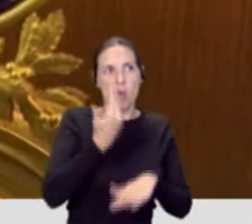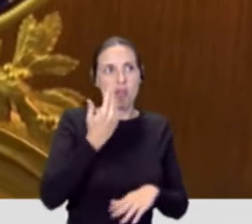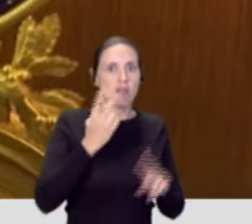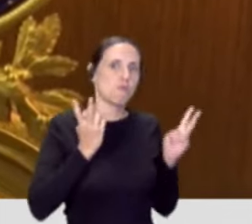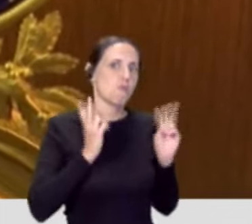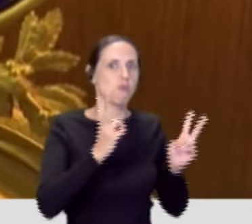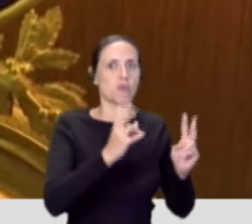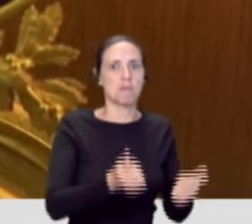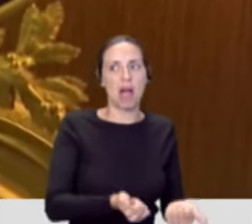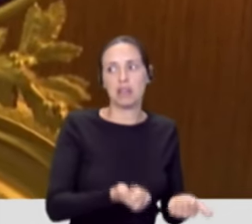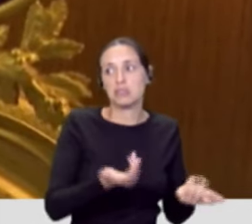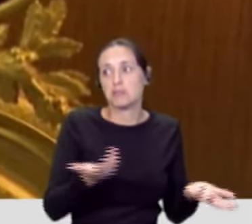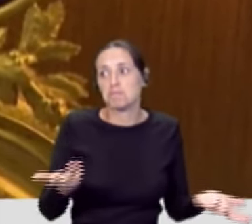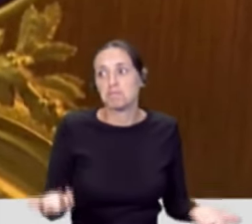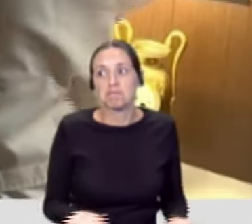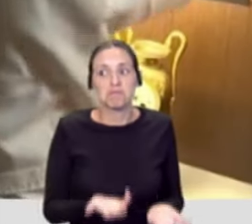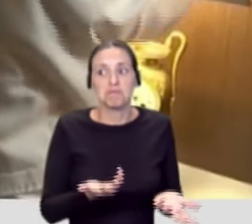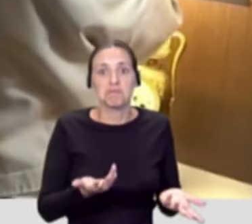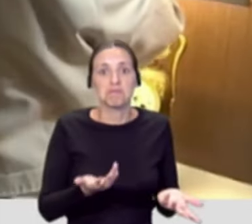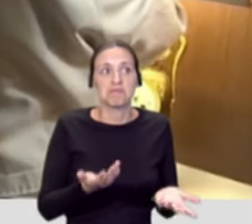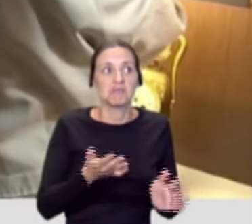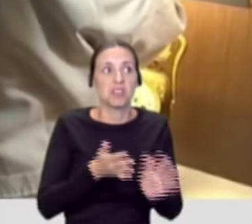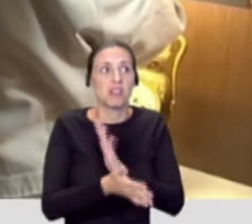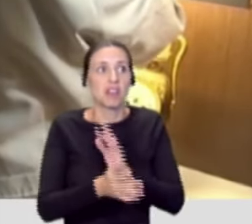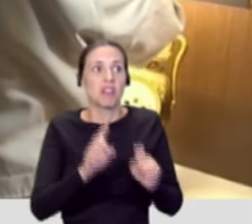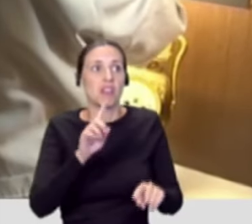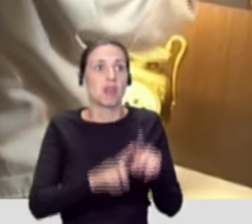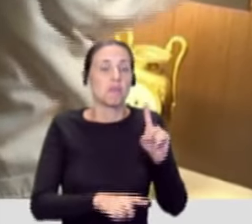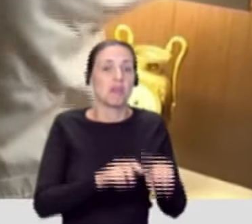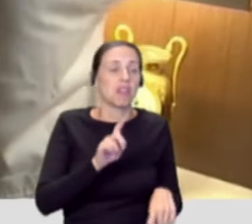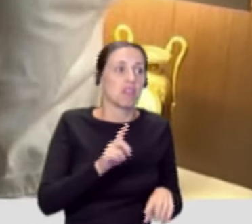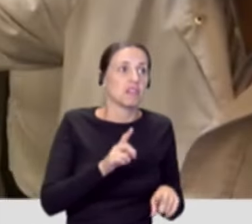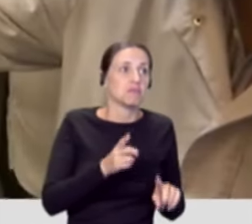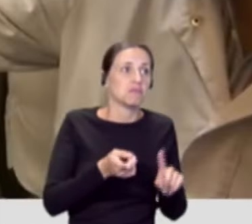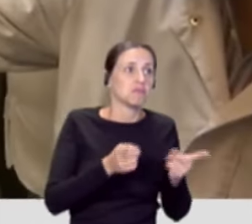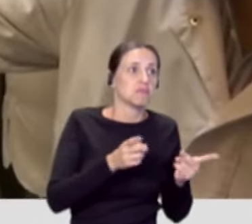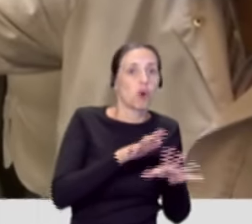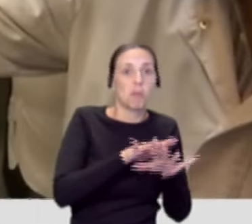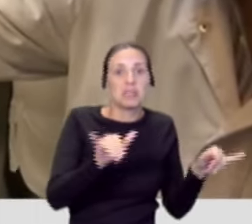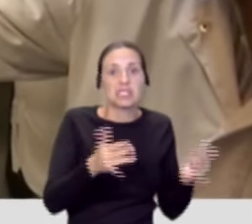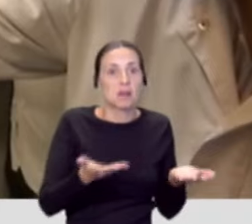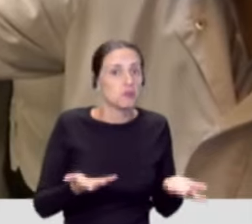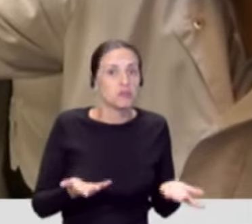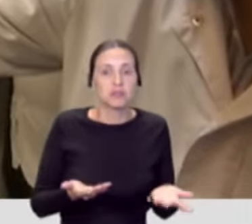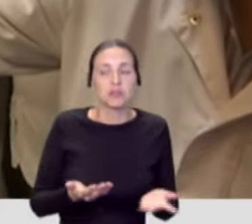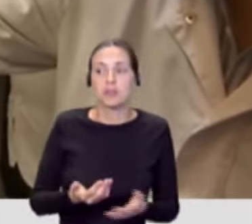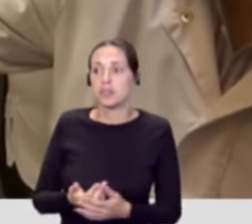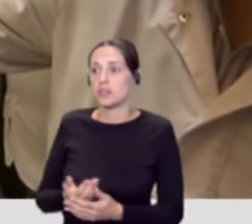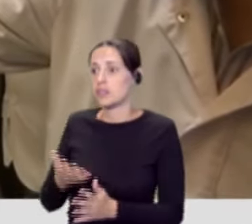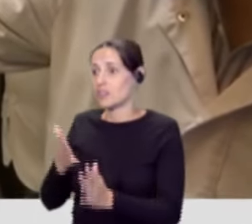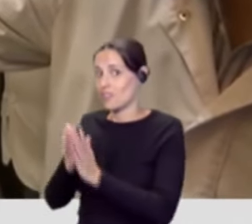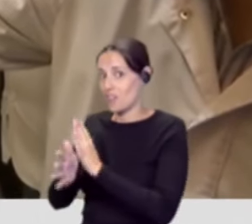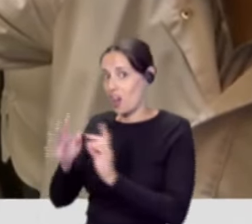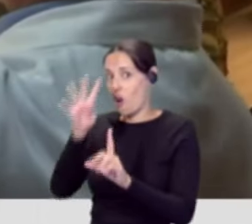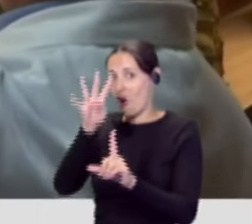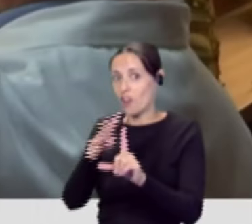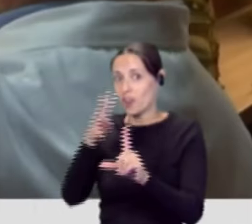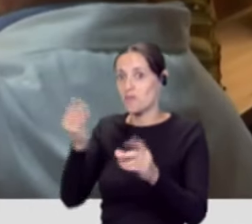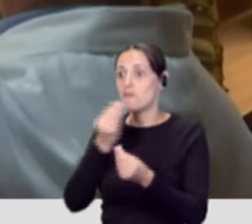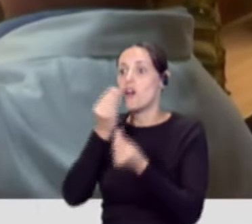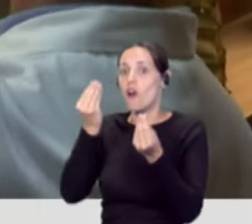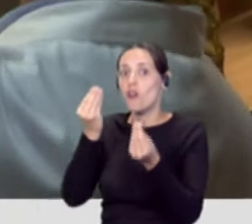activo, con lo cual lo que ganamos por un lado quizás lo perdamos por otro. ¿Mejor, por tanto, este horario o el horario de